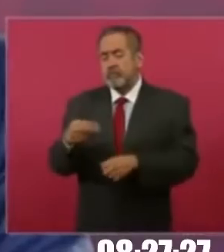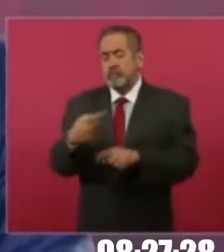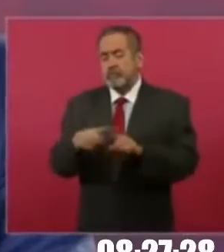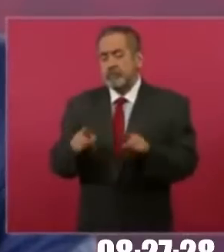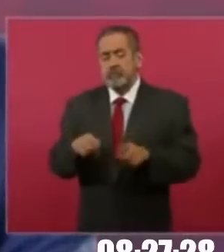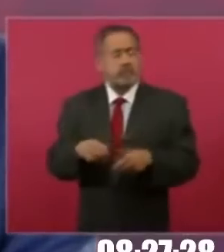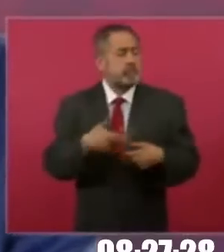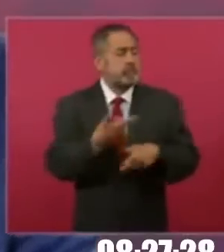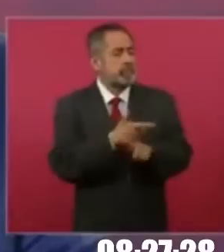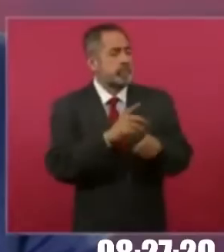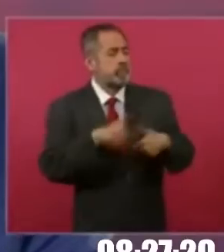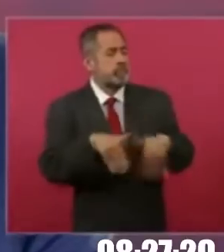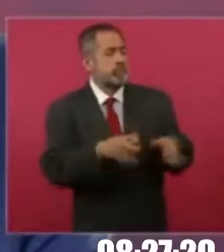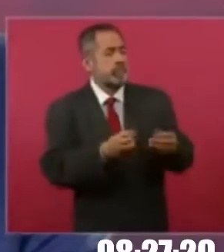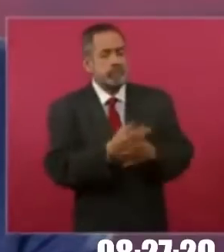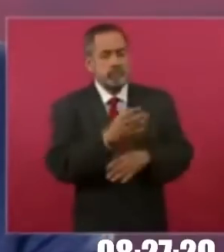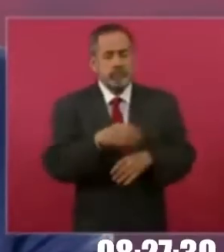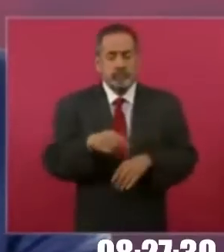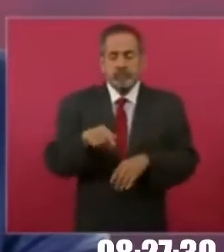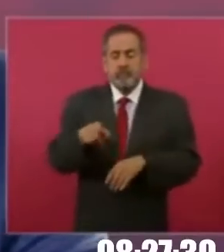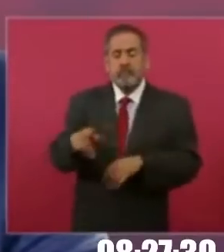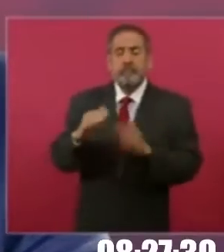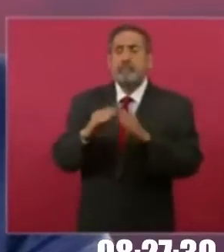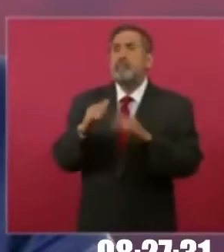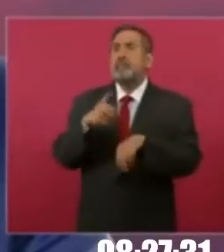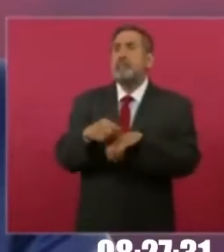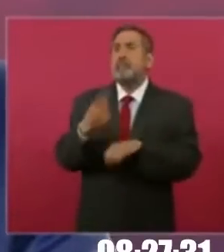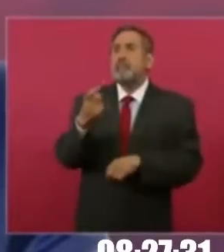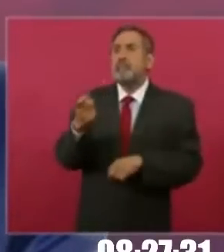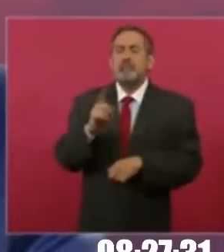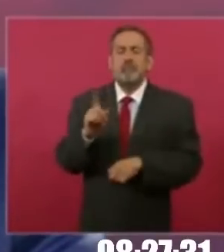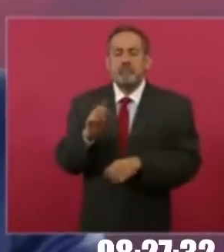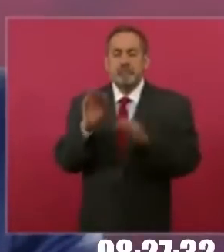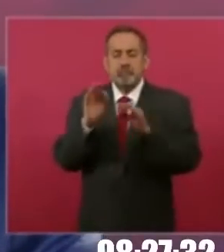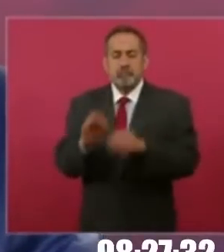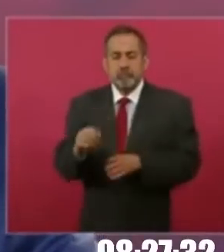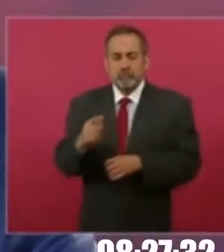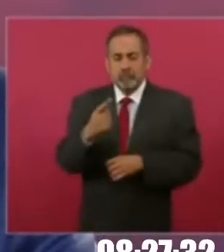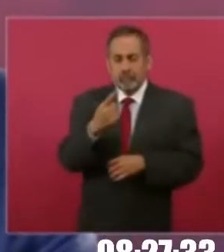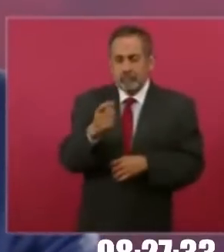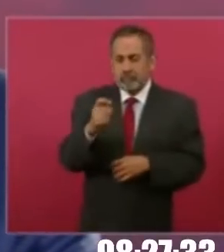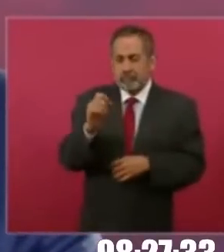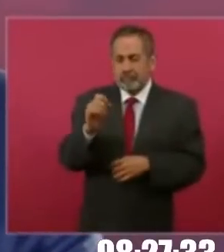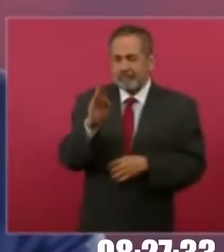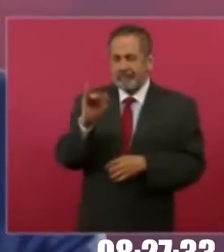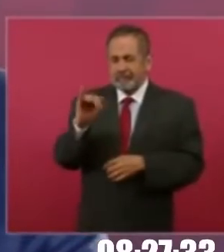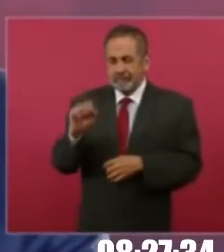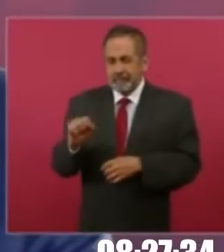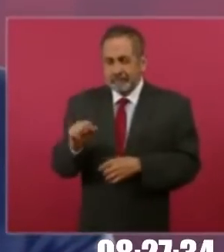presunto responsable porque no Es Cien Es Cien